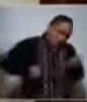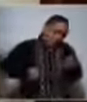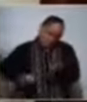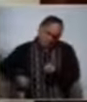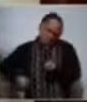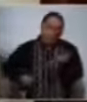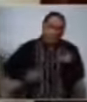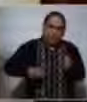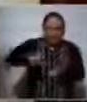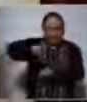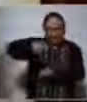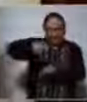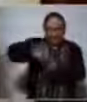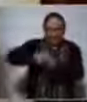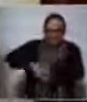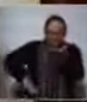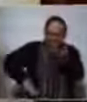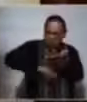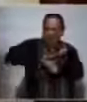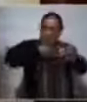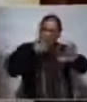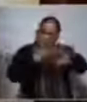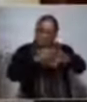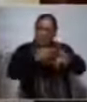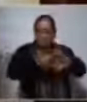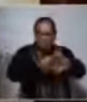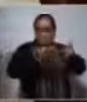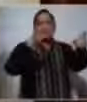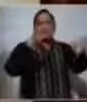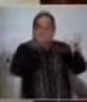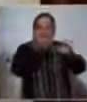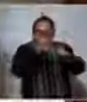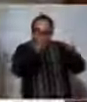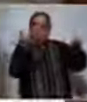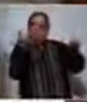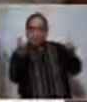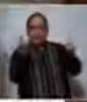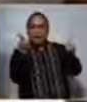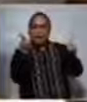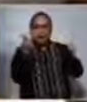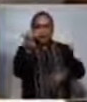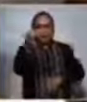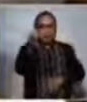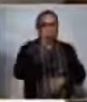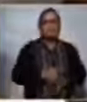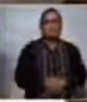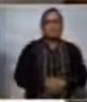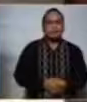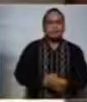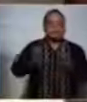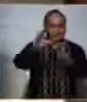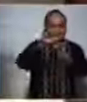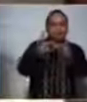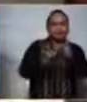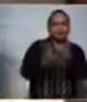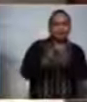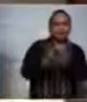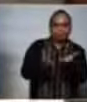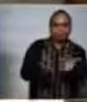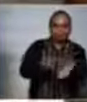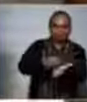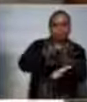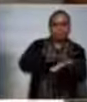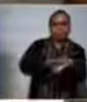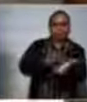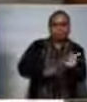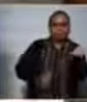es exactamente. la chapa lo que, La chapa y se ingresa. pero que lo dice, es Lo dice la lo autoridad dice el judicial, lo dice código, la lo juez, dice el lo juez, dice el Código Nacional de